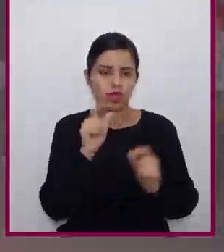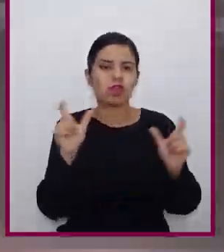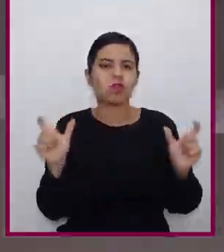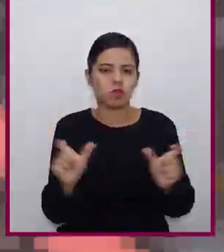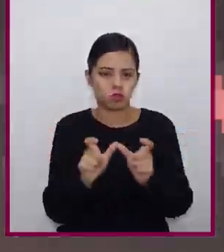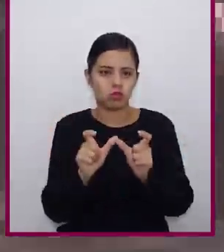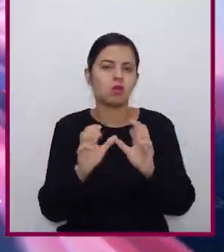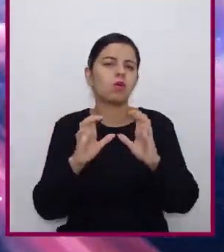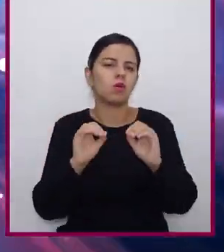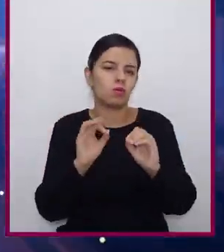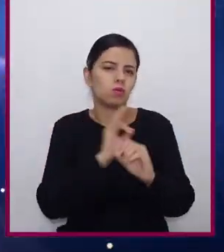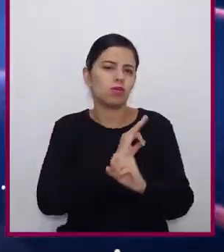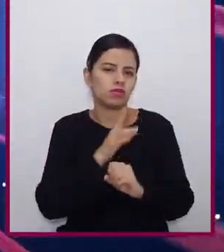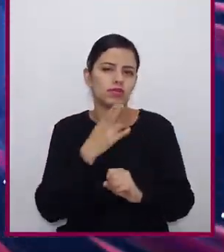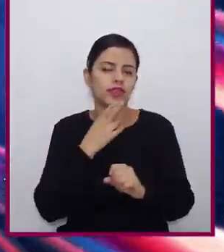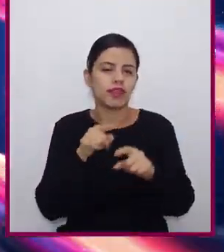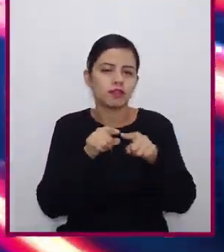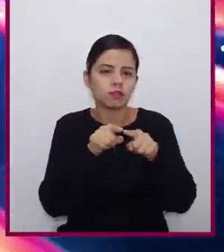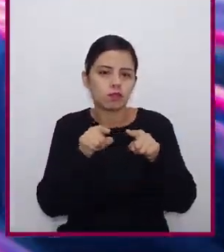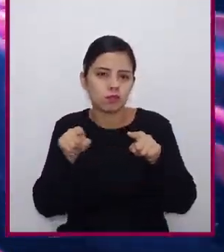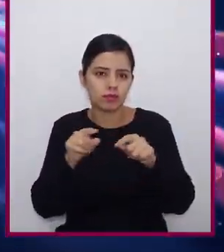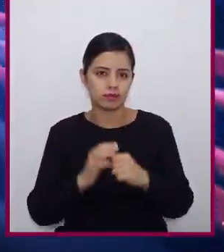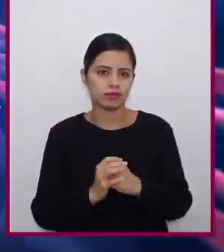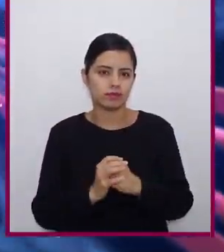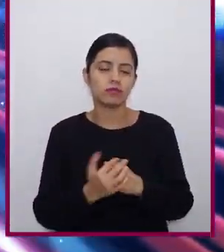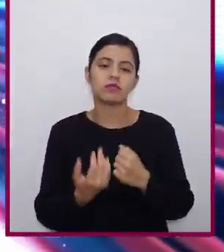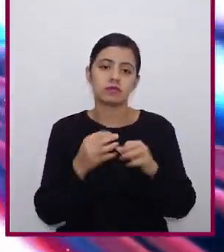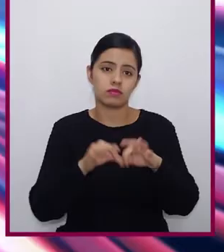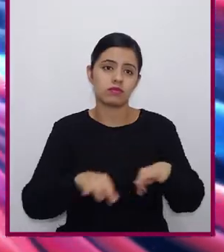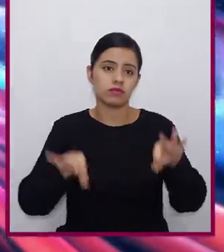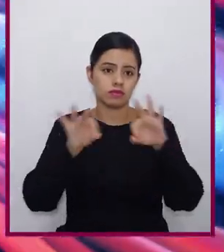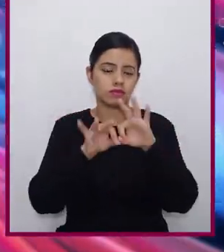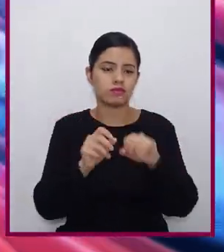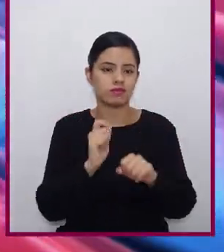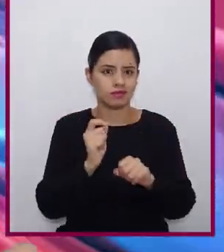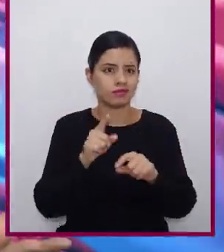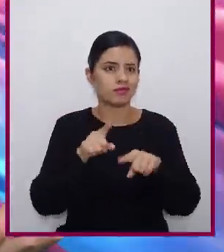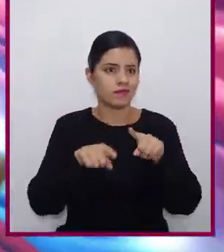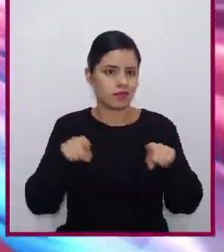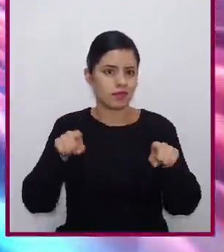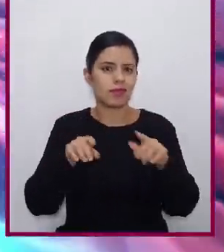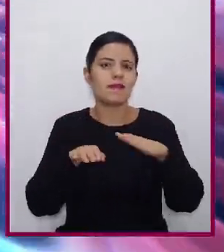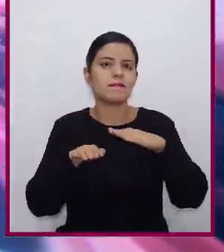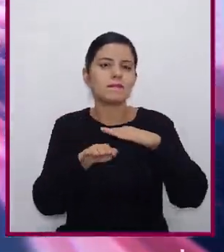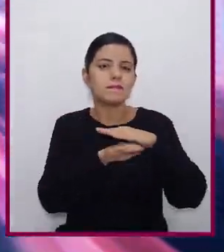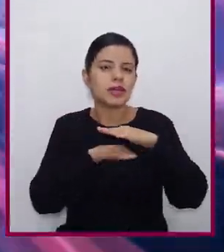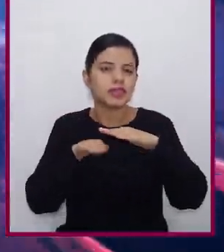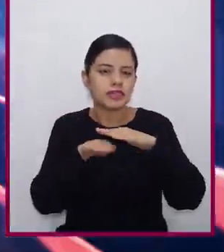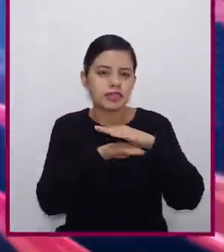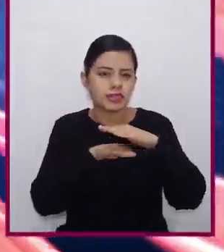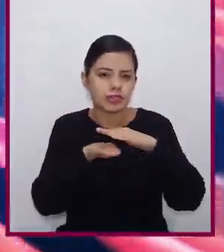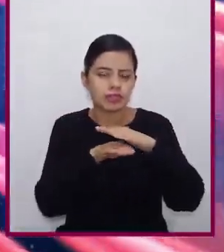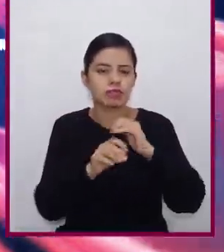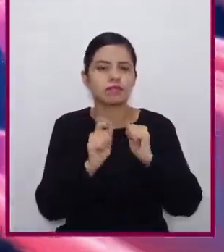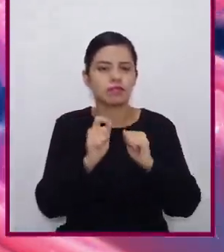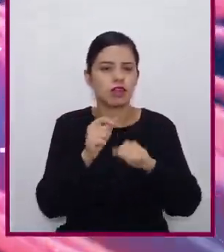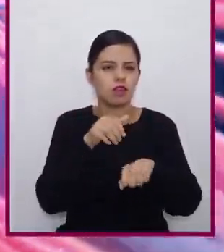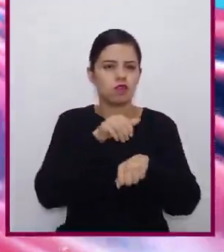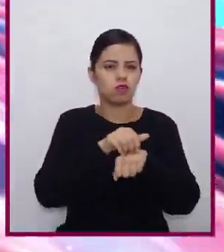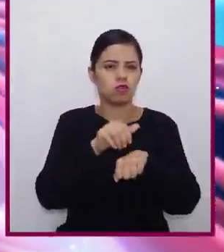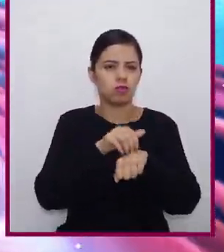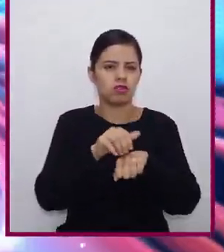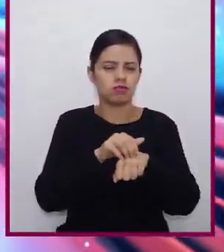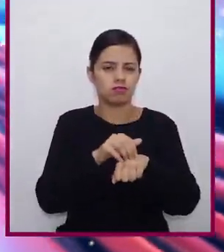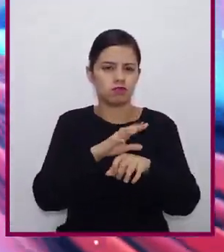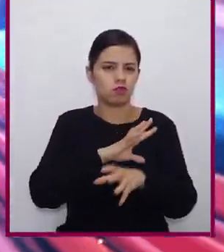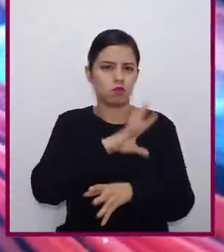bajo personaje. Es importante aclarar que existen diferentes tipos de variables. Las básicas son aquellas que poseen números enteros.